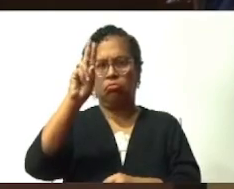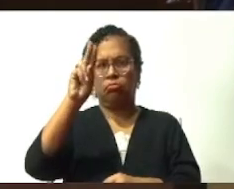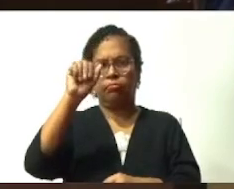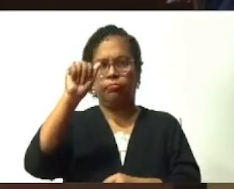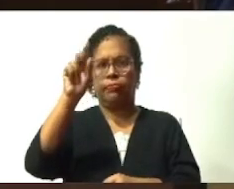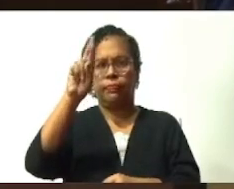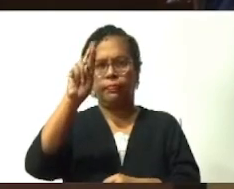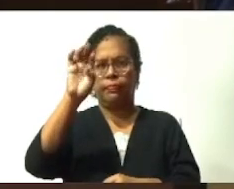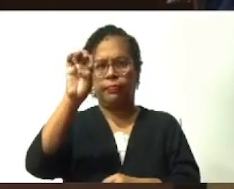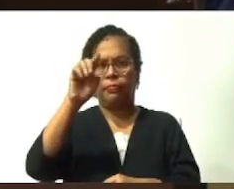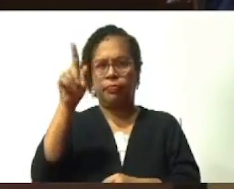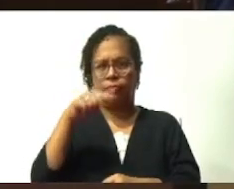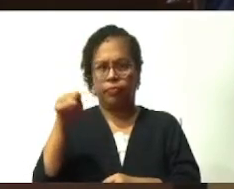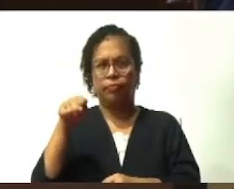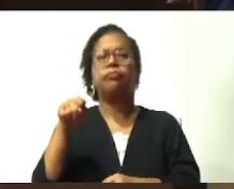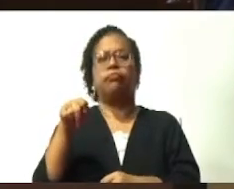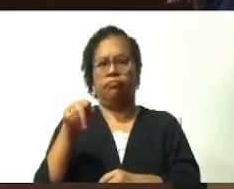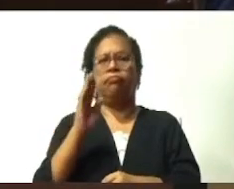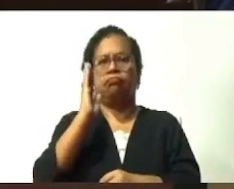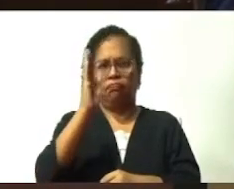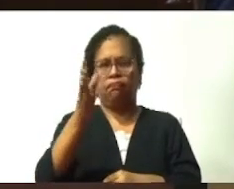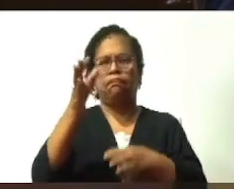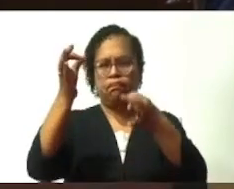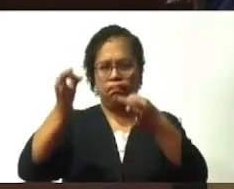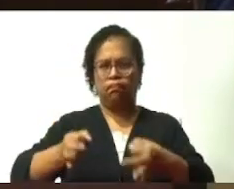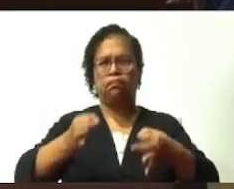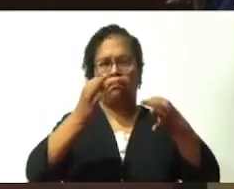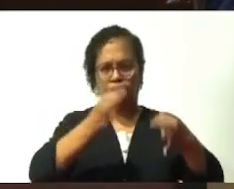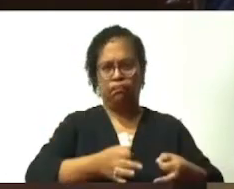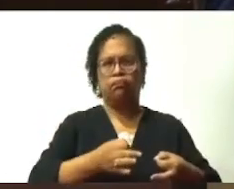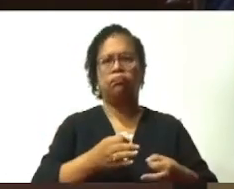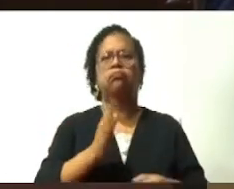las medidas de lugar. A propósito,